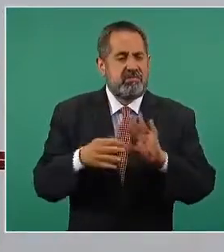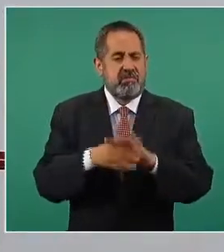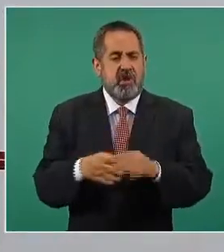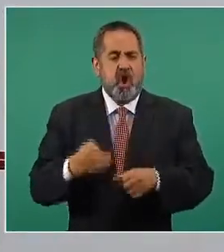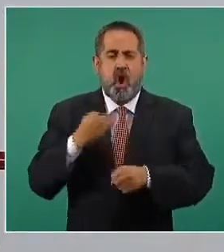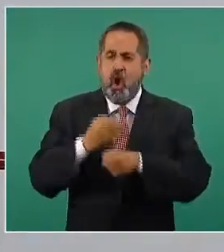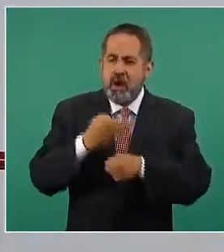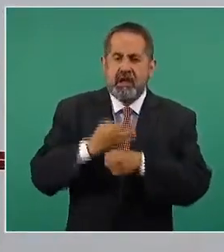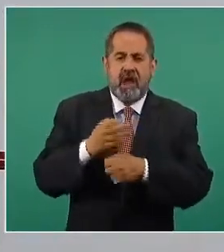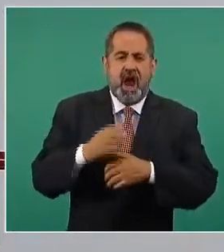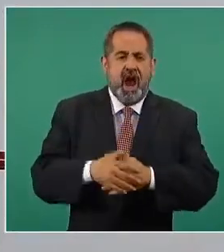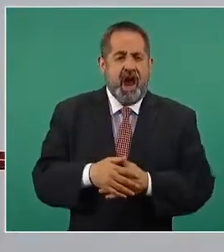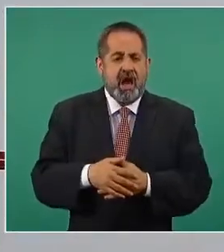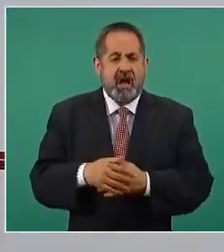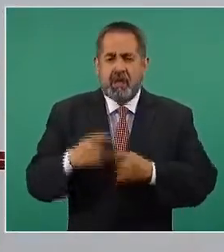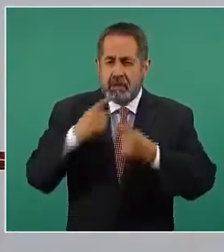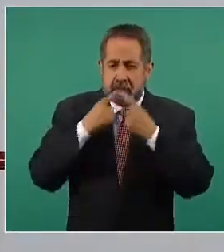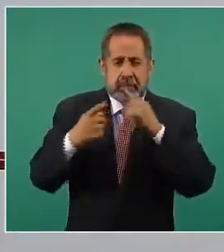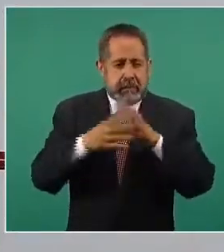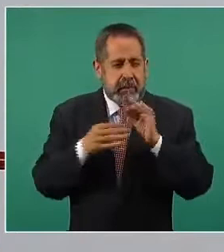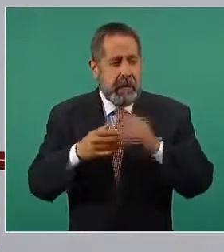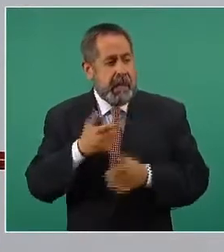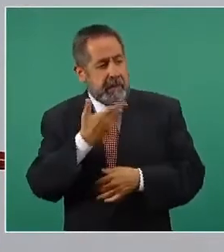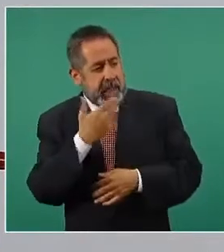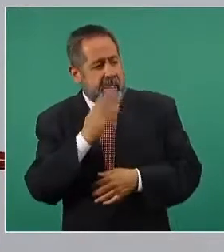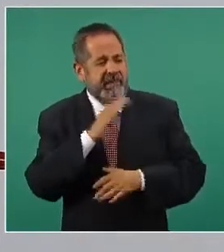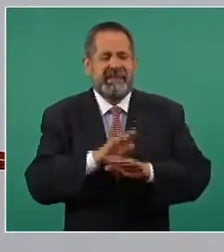aquí esa discusión.